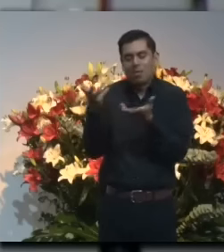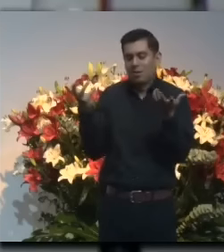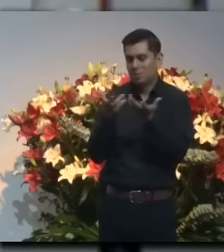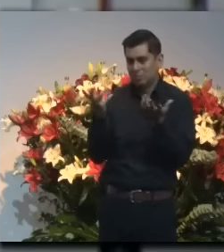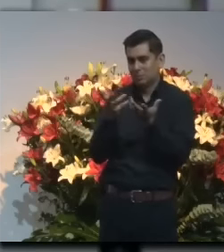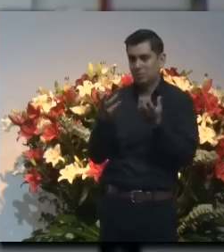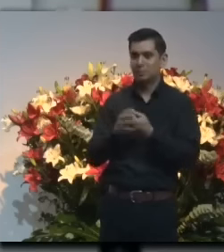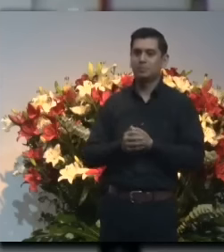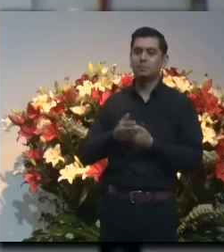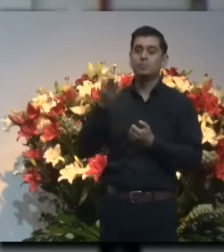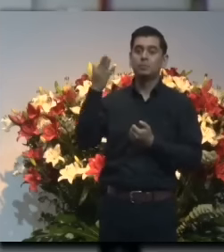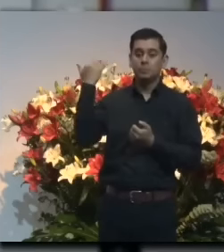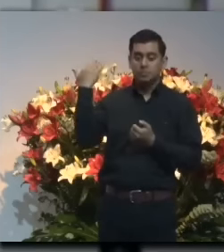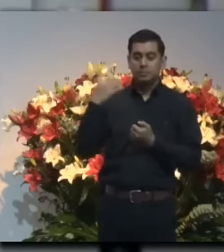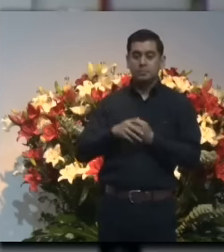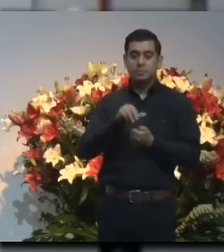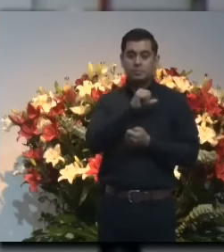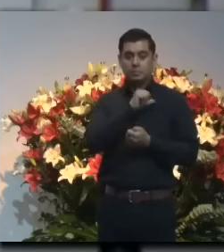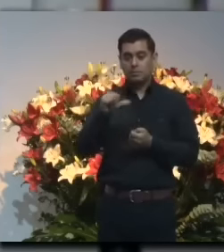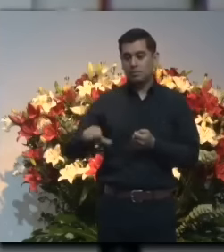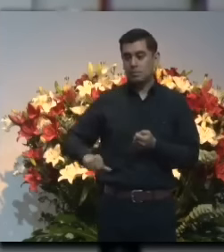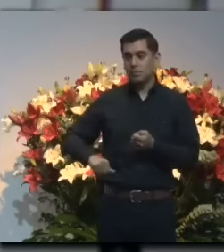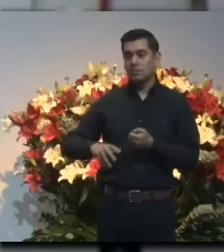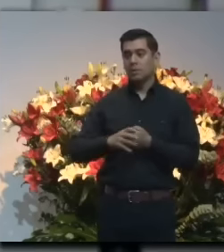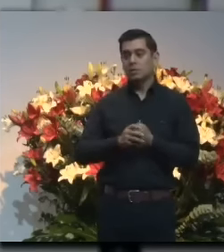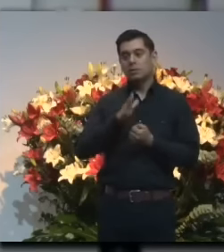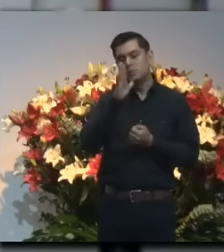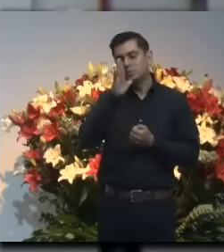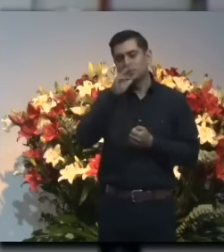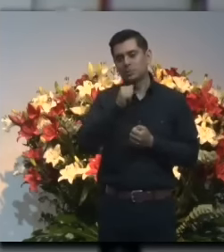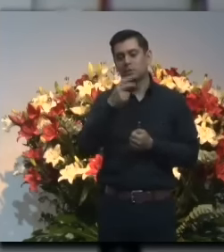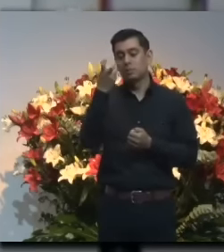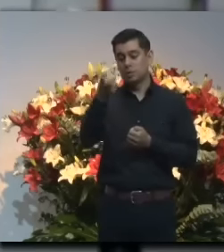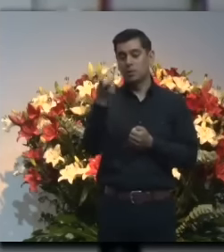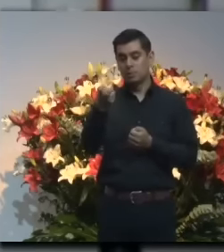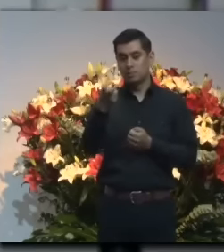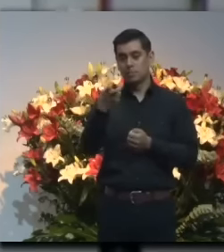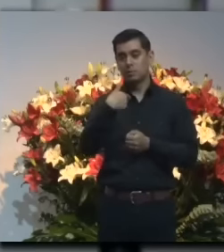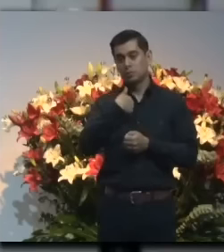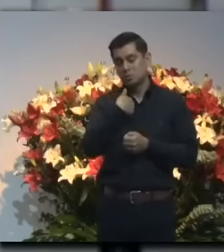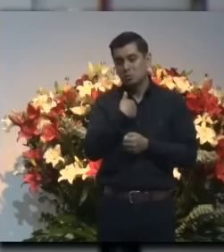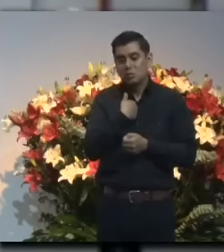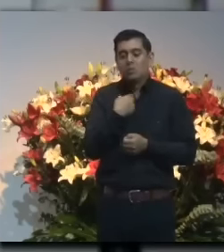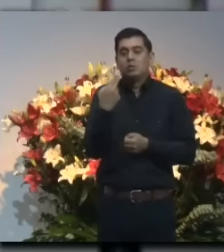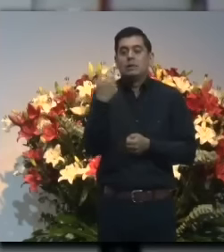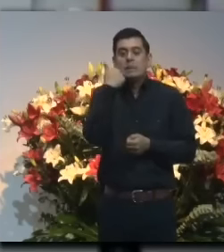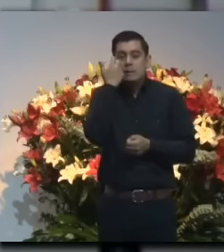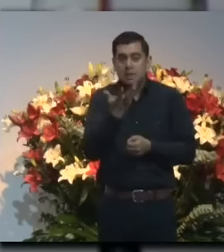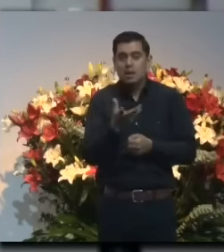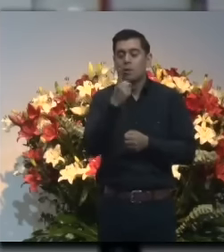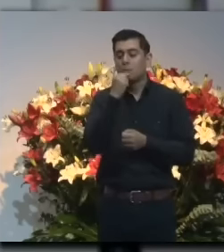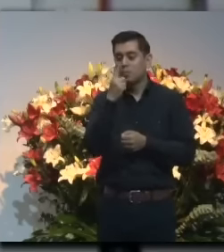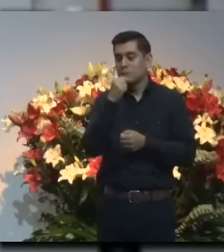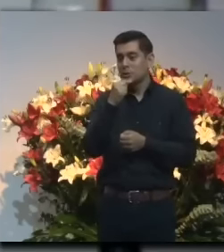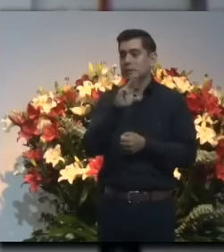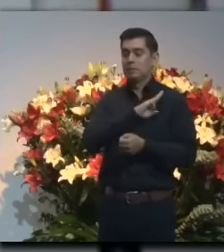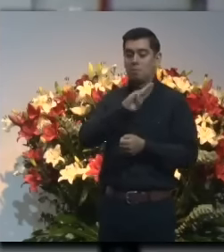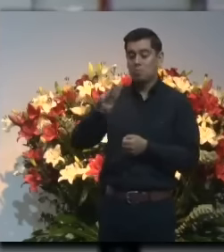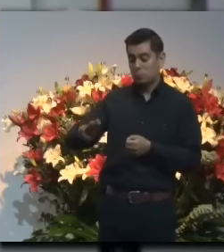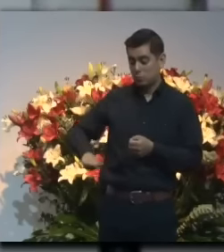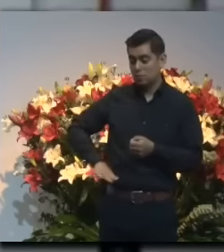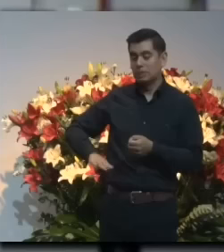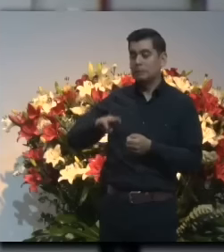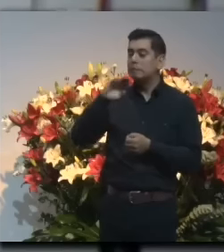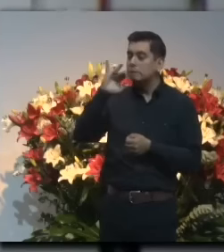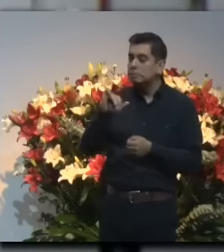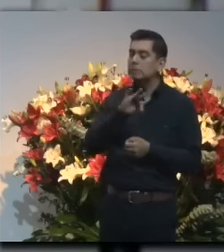en ese sentido, tenemos pocas facultades. Por eso yo quiero fortalecer las policías municipales. Creo que las policías municipales sí pueden ser